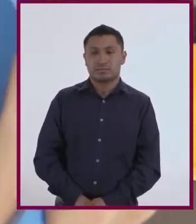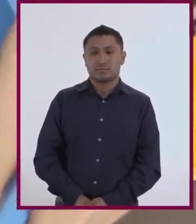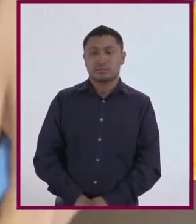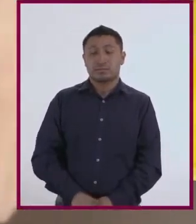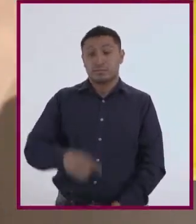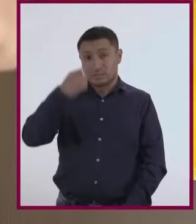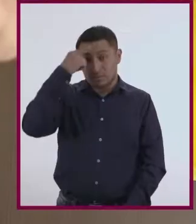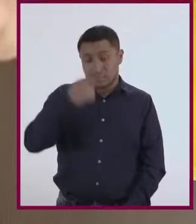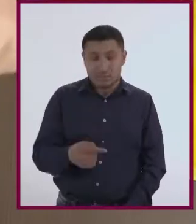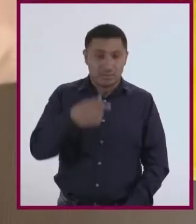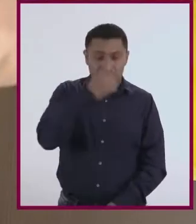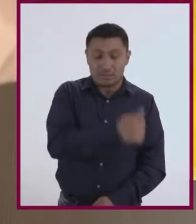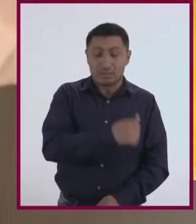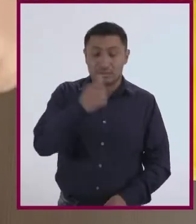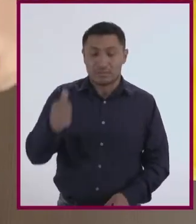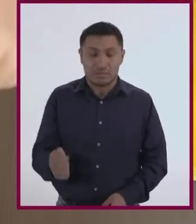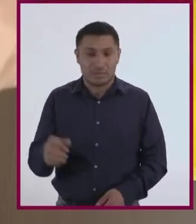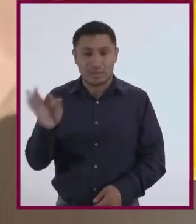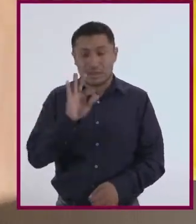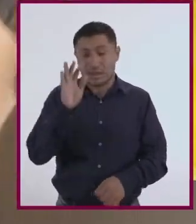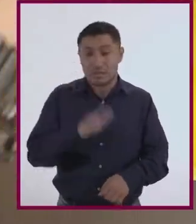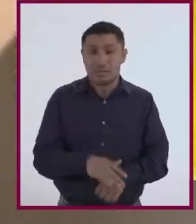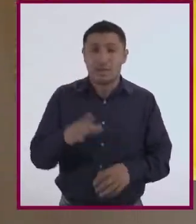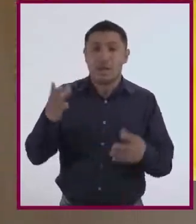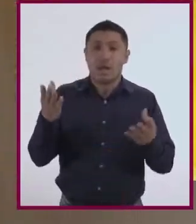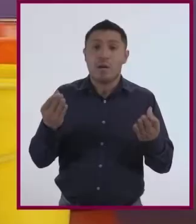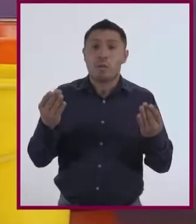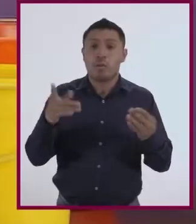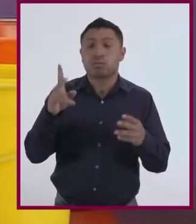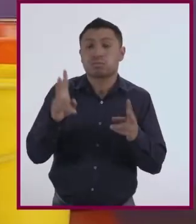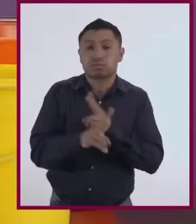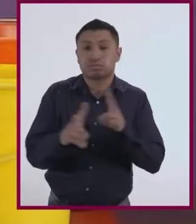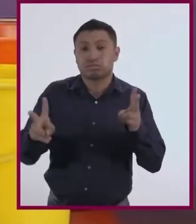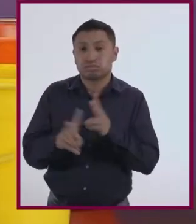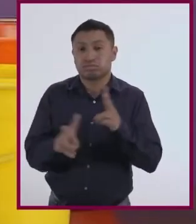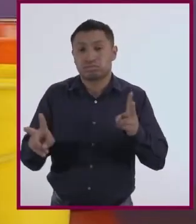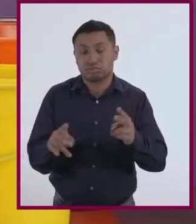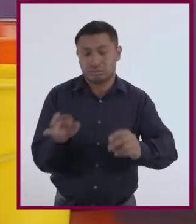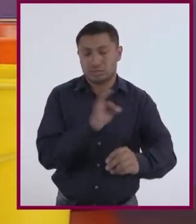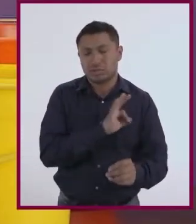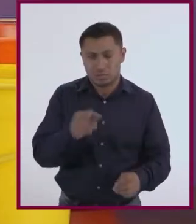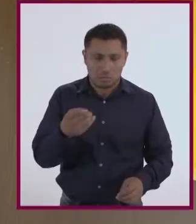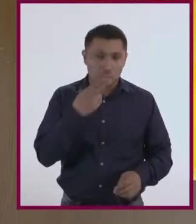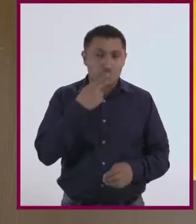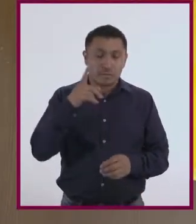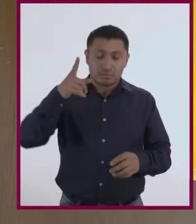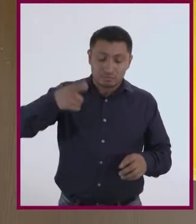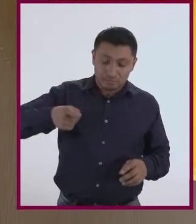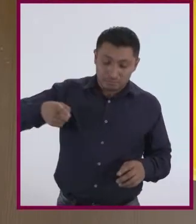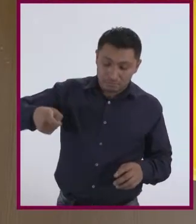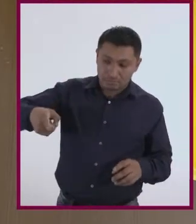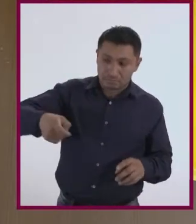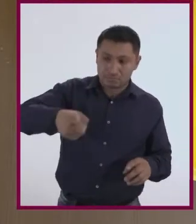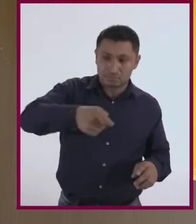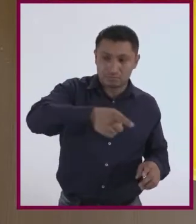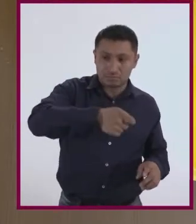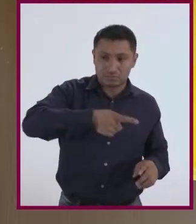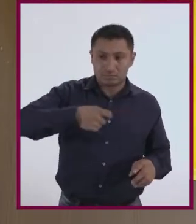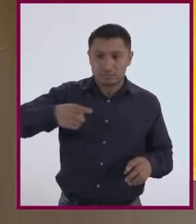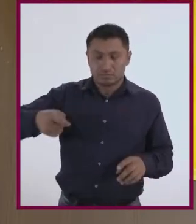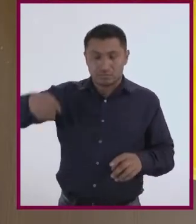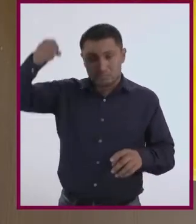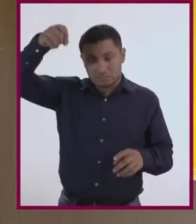Para humedecer cada capa, sobre todo si tienes más materia seca, pues podemos usar un atomizador, una